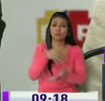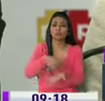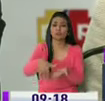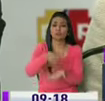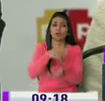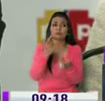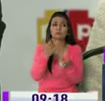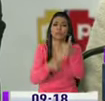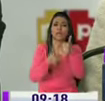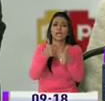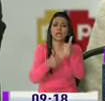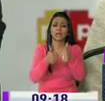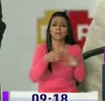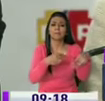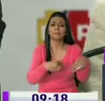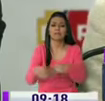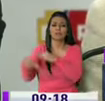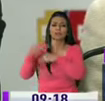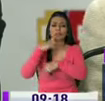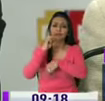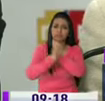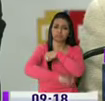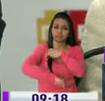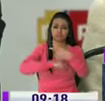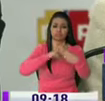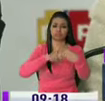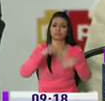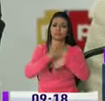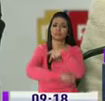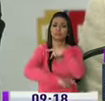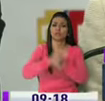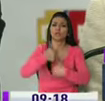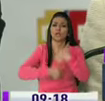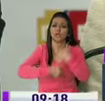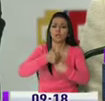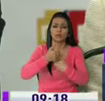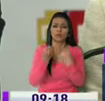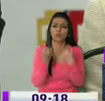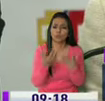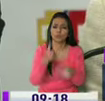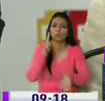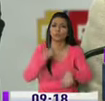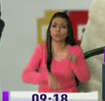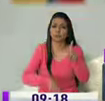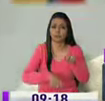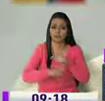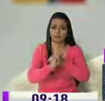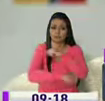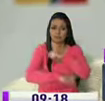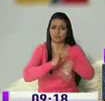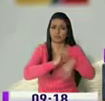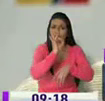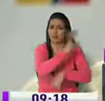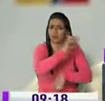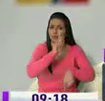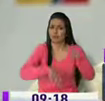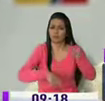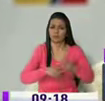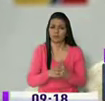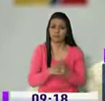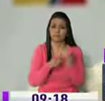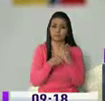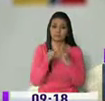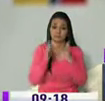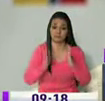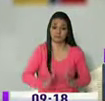es el mecanismo sancionatorio, la proporcionalidad de las sanciones. Sin duda alguna no puede existir impunidad. La ministra de Salud, Verónica